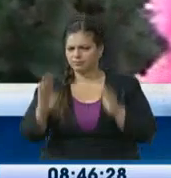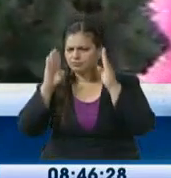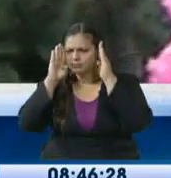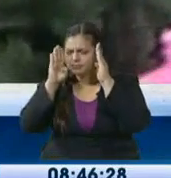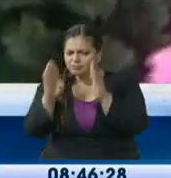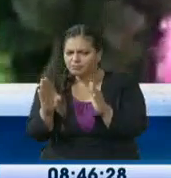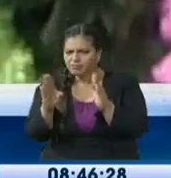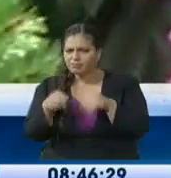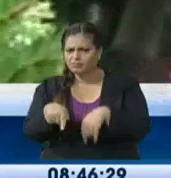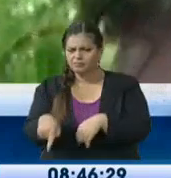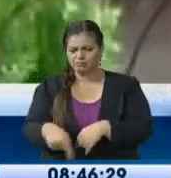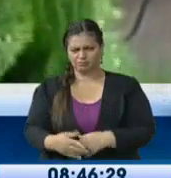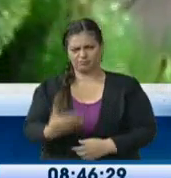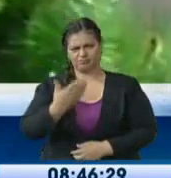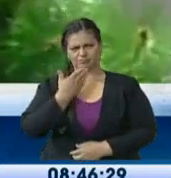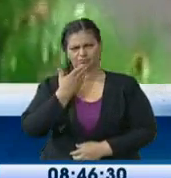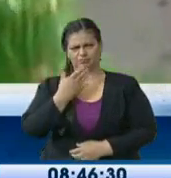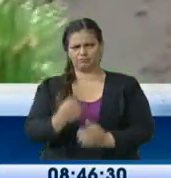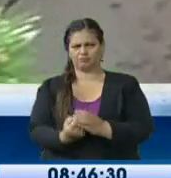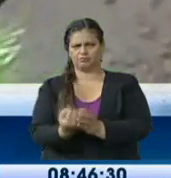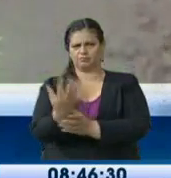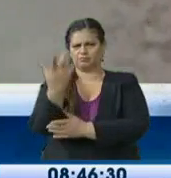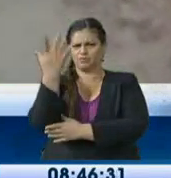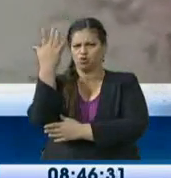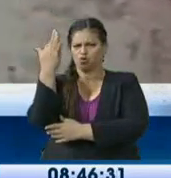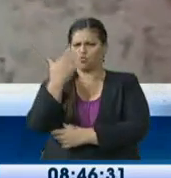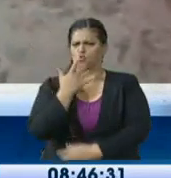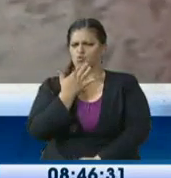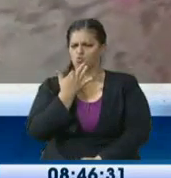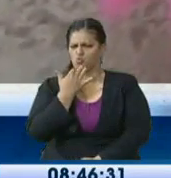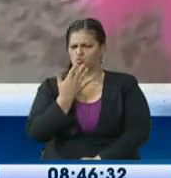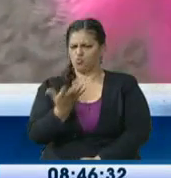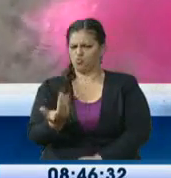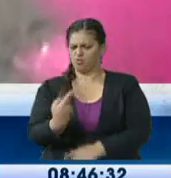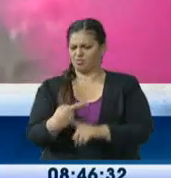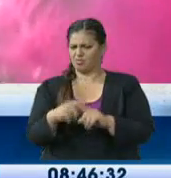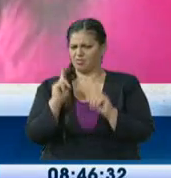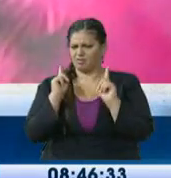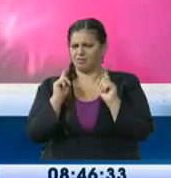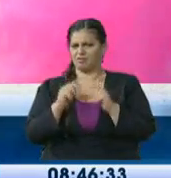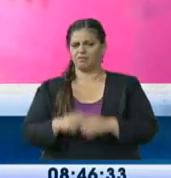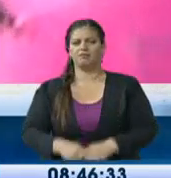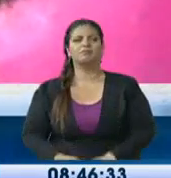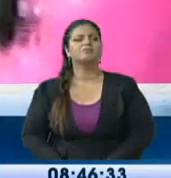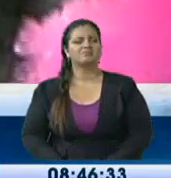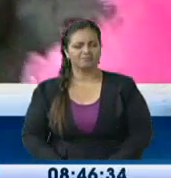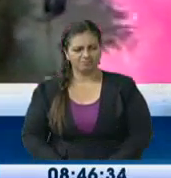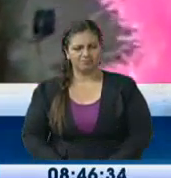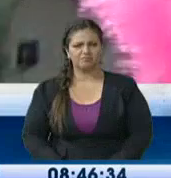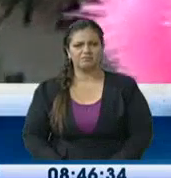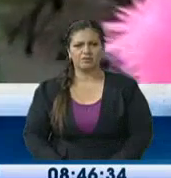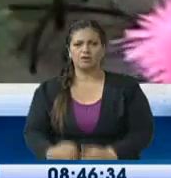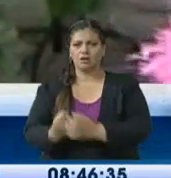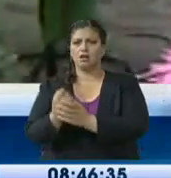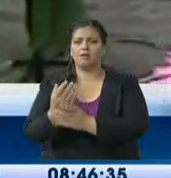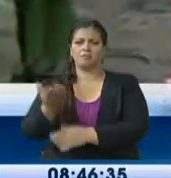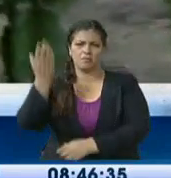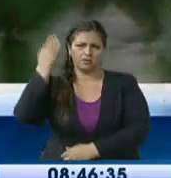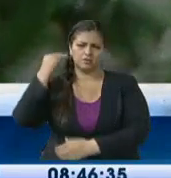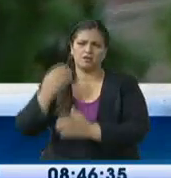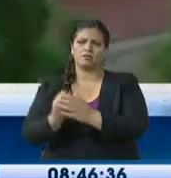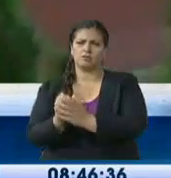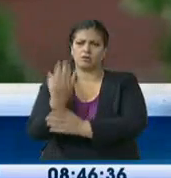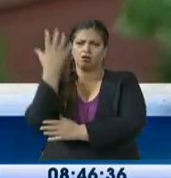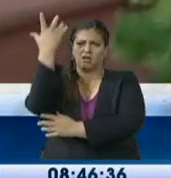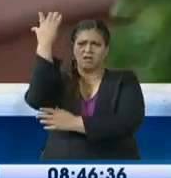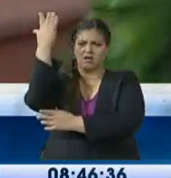Está de moda, ¿no es novedoso este tipo de árbol? Ha sido un color diferente, ¿no? Sí, ahora vienen diferentes colores. Ahora la Navidad es,